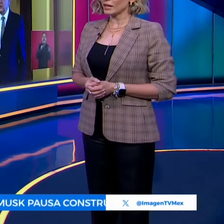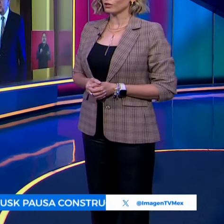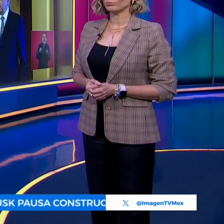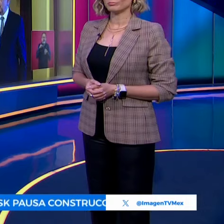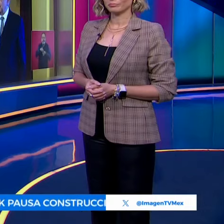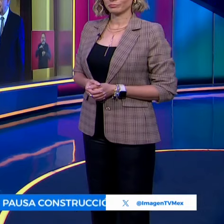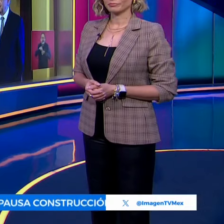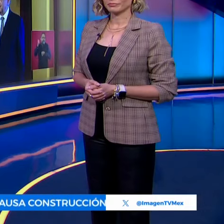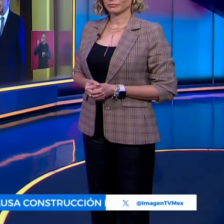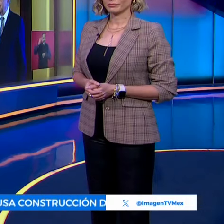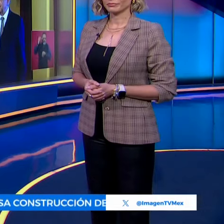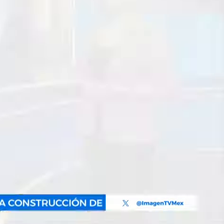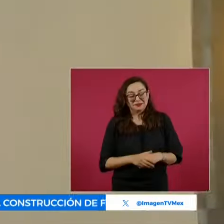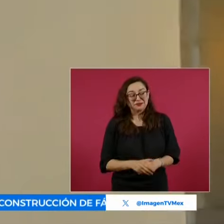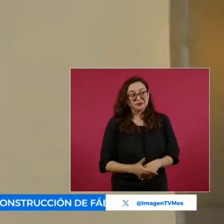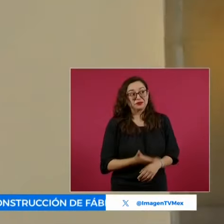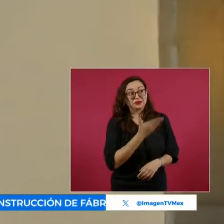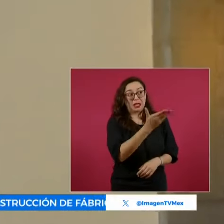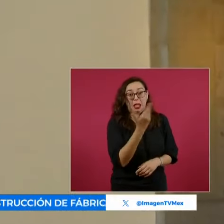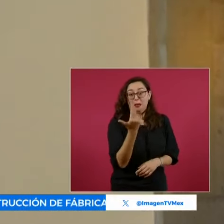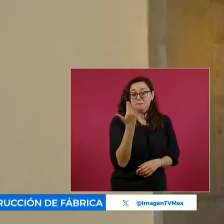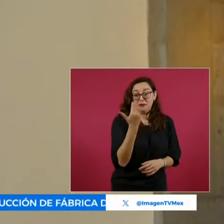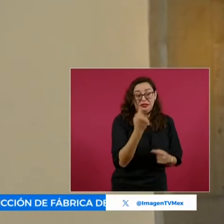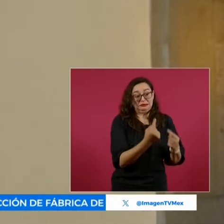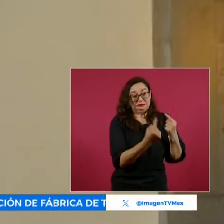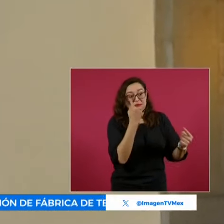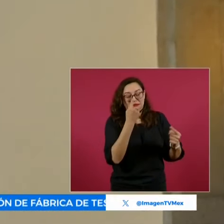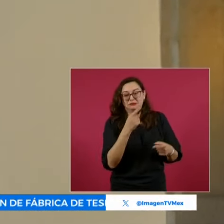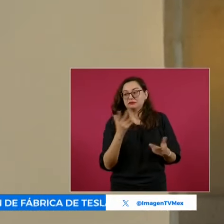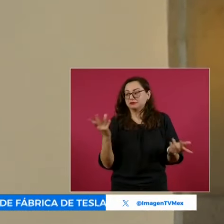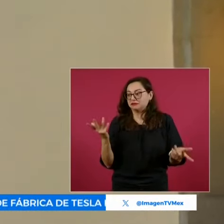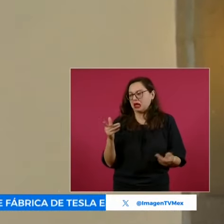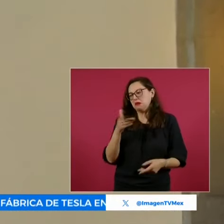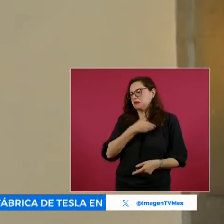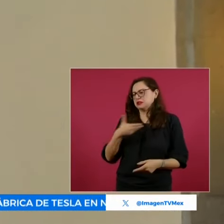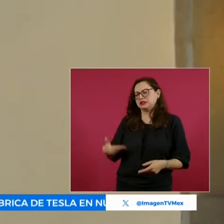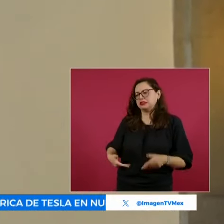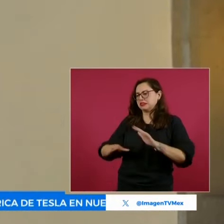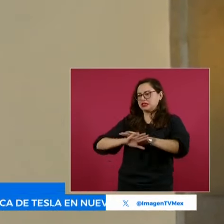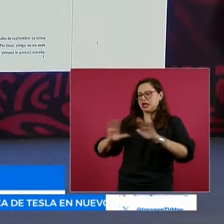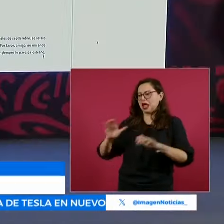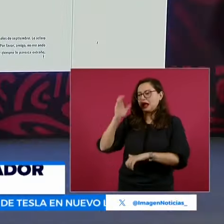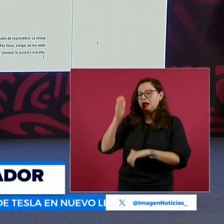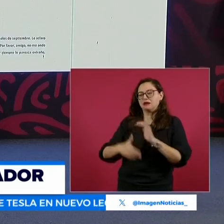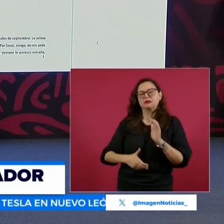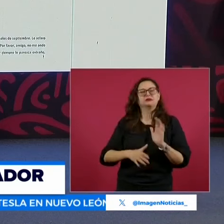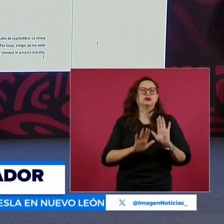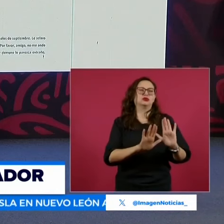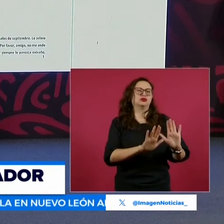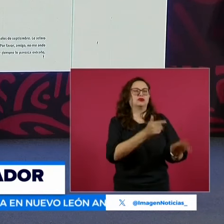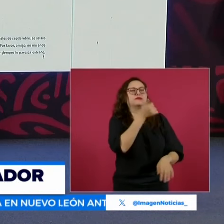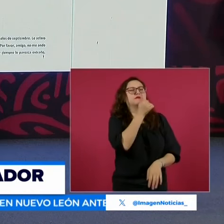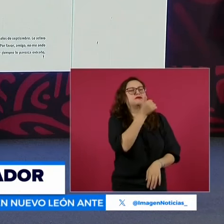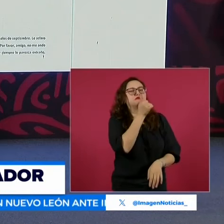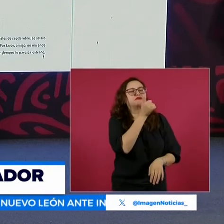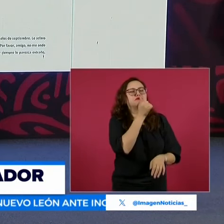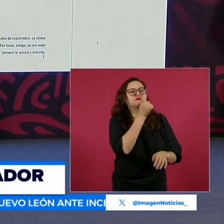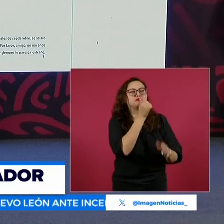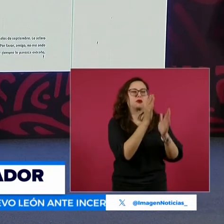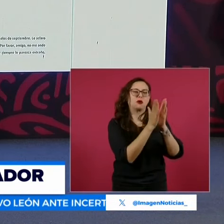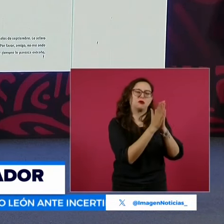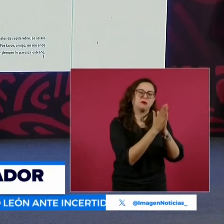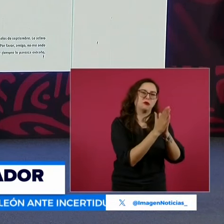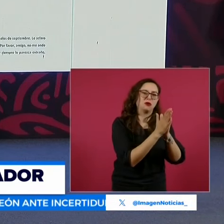republicano. Por favor, amigo, no me manden, no me anden